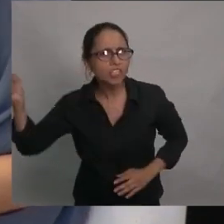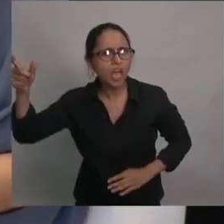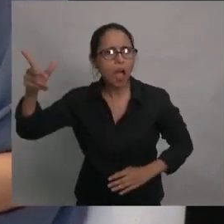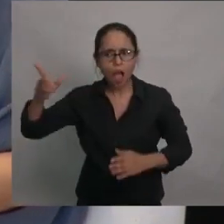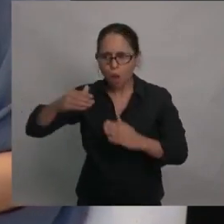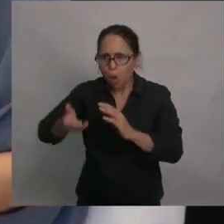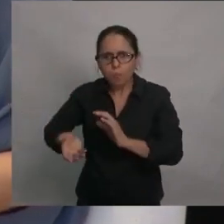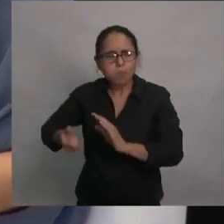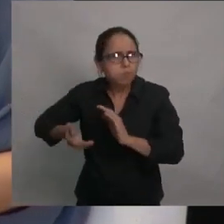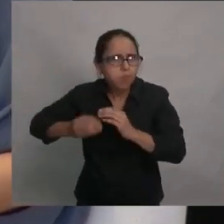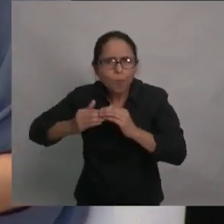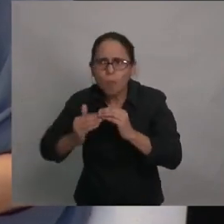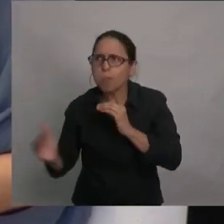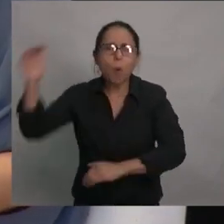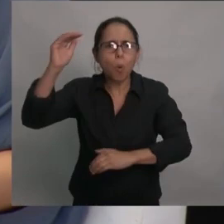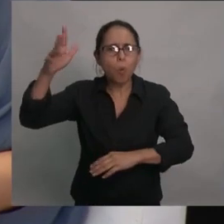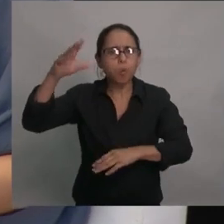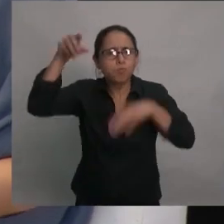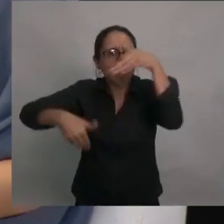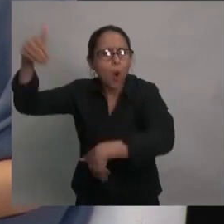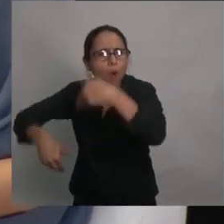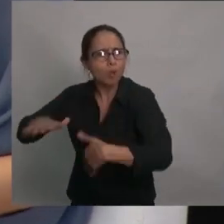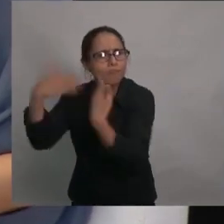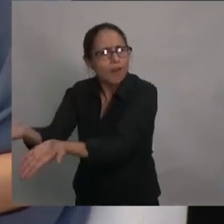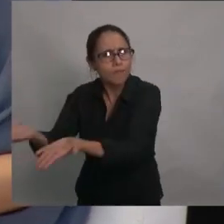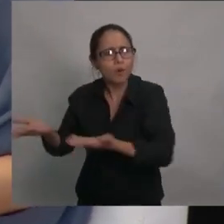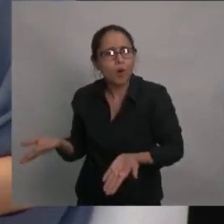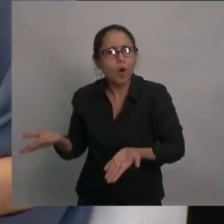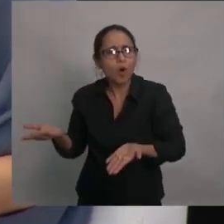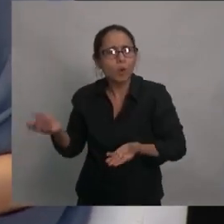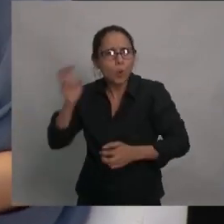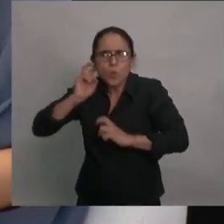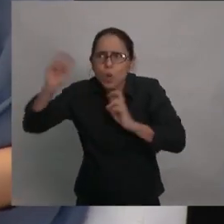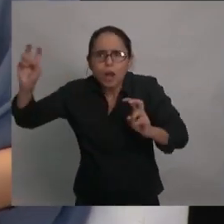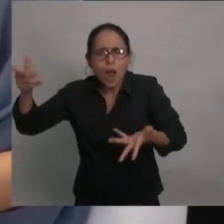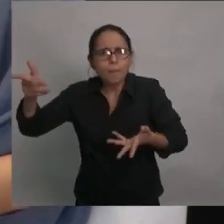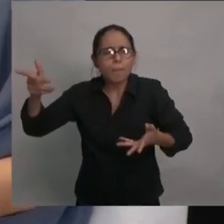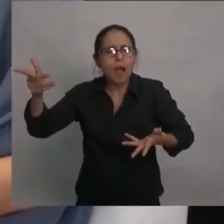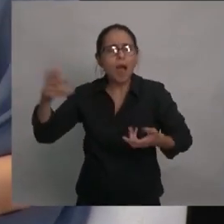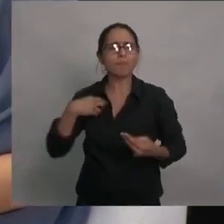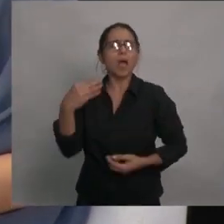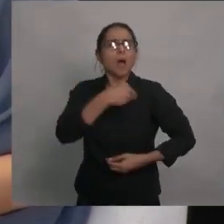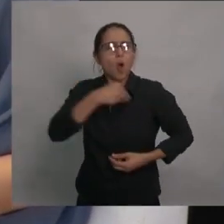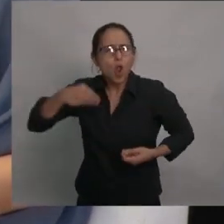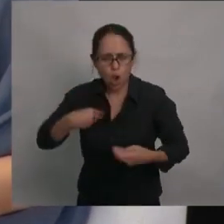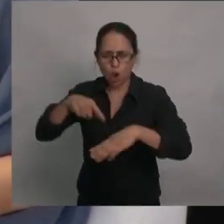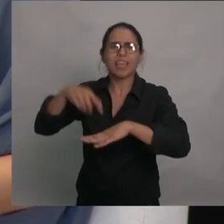2010. Han tenido un crecimiento alarmante en Alemania, en Italia, en Polonia y en Suecia.